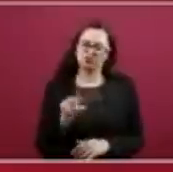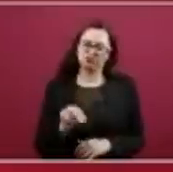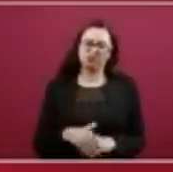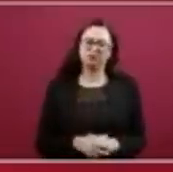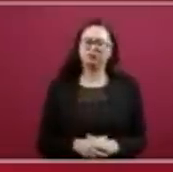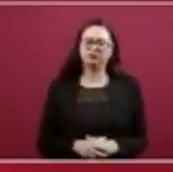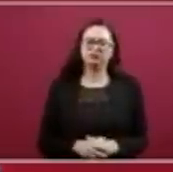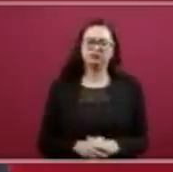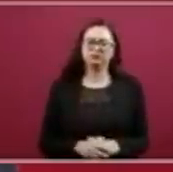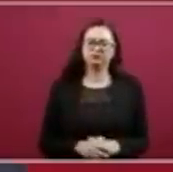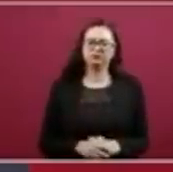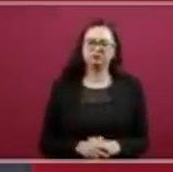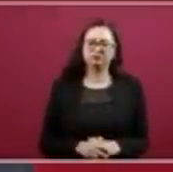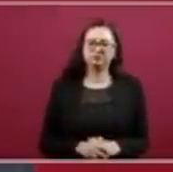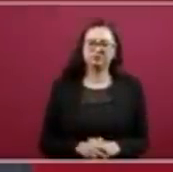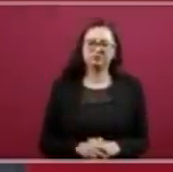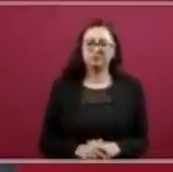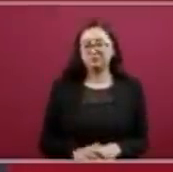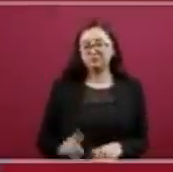al preguntar